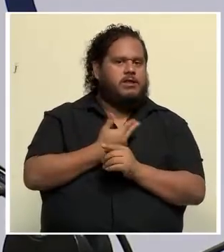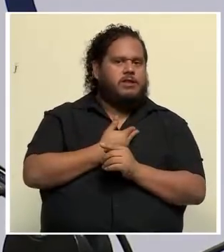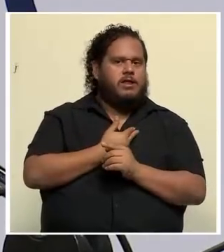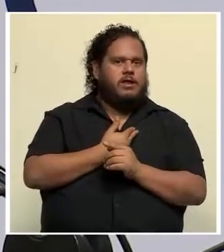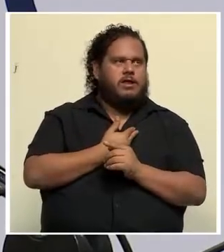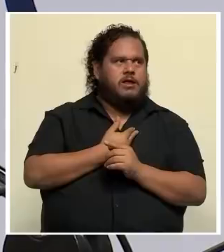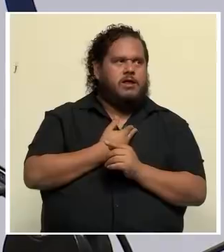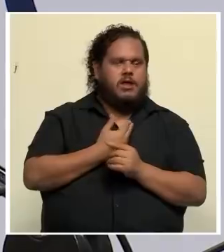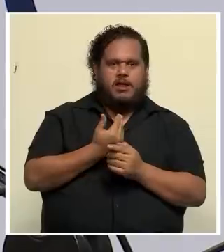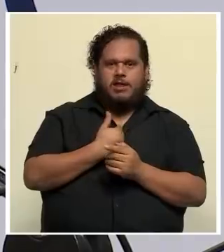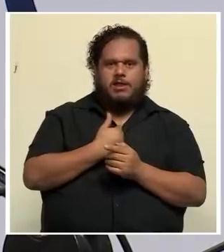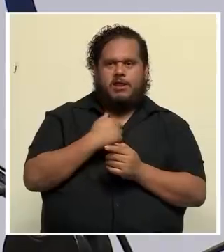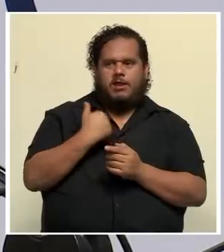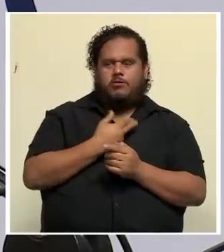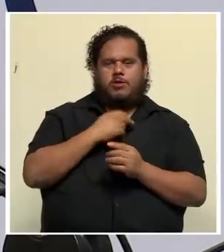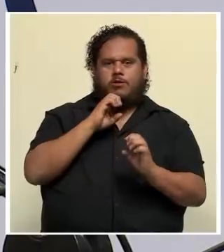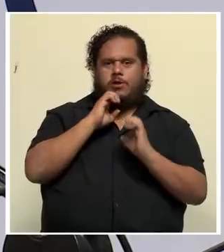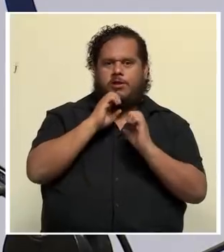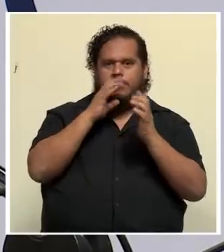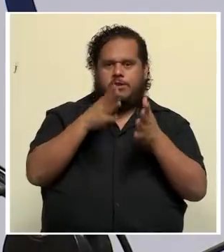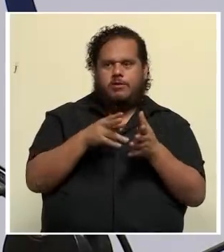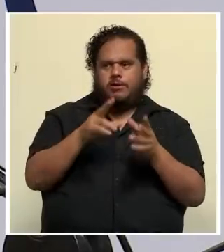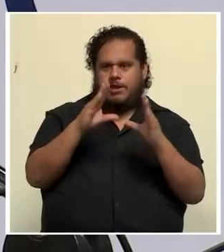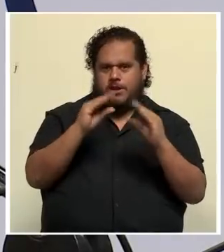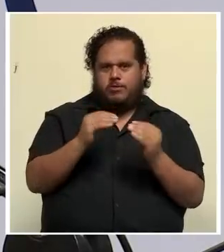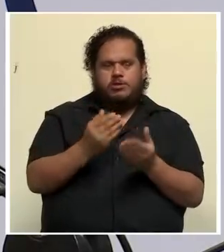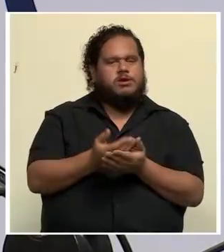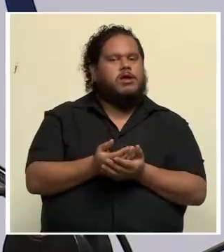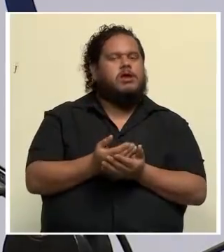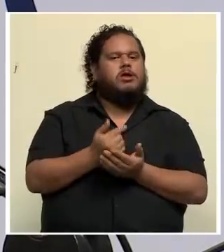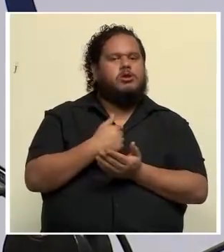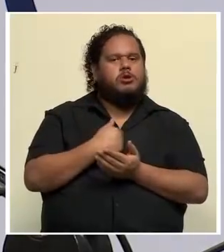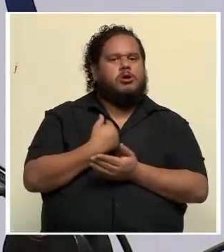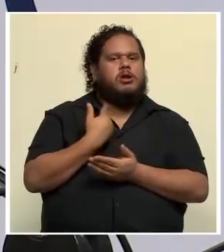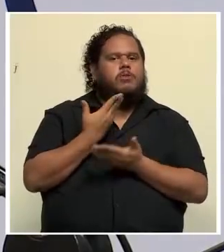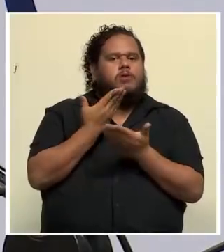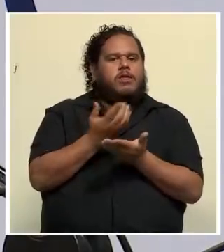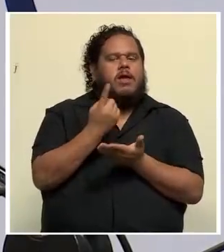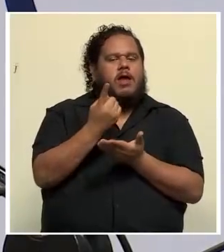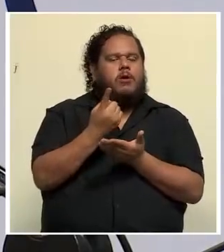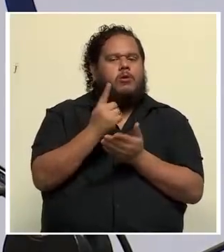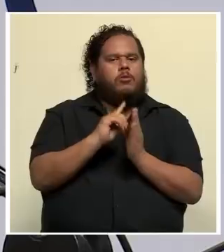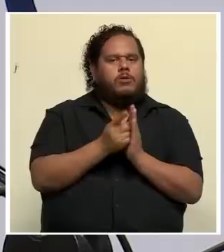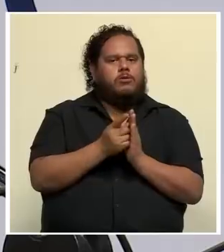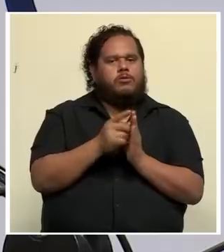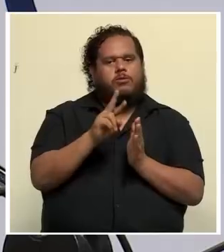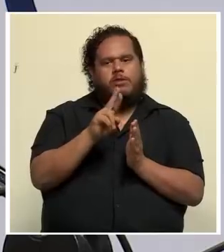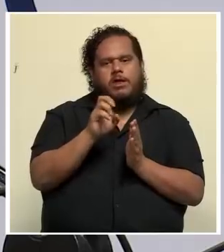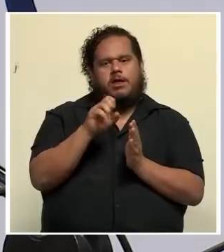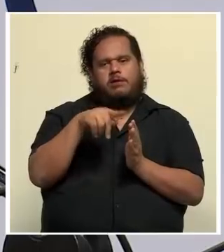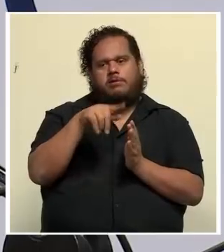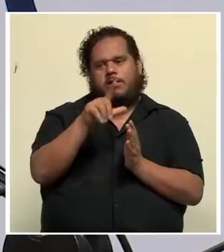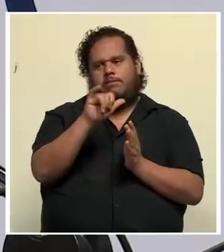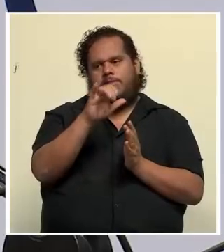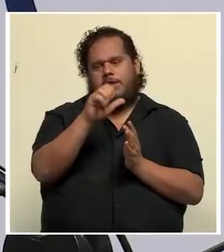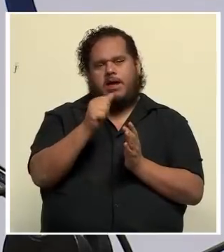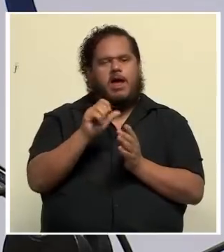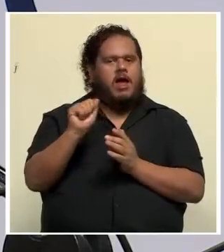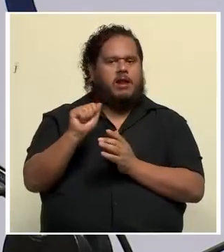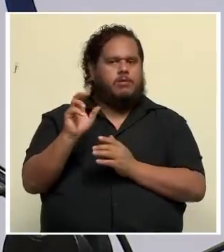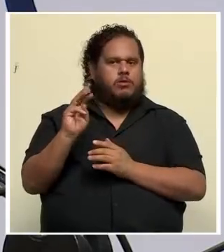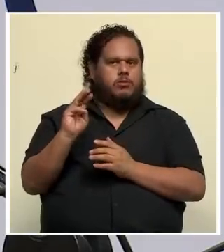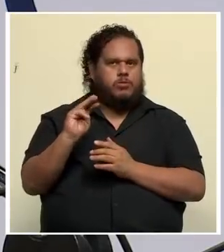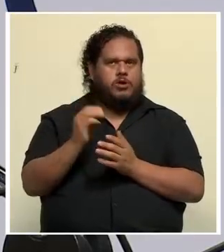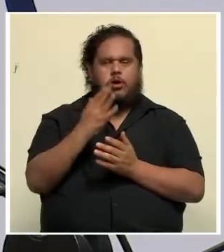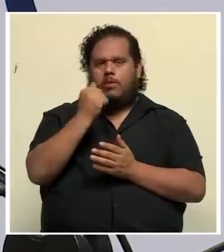está recibiendo nuestro entrevistador de la noche, yo le voy a dar un minuto de réplica a don Álvaro Murillo. Vale la pena porque, Álvaro,